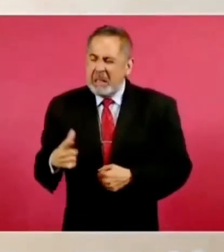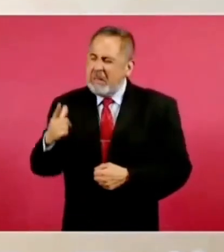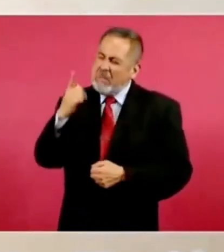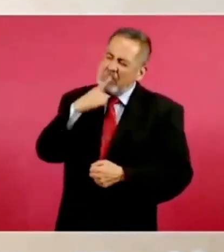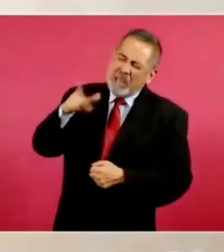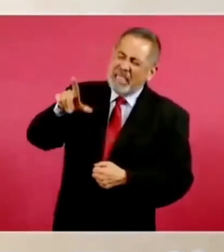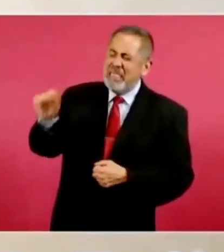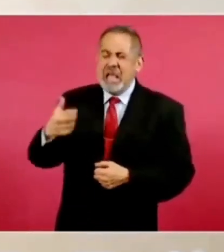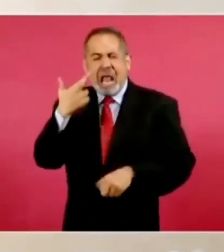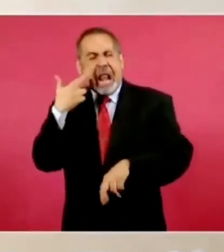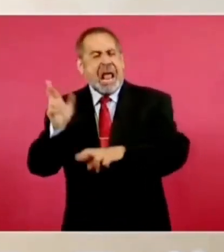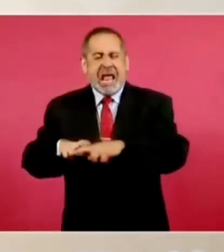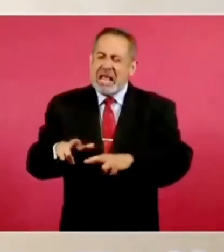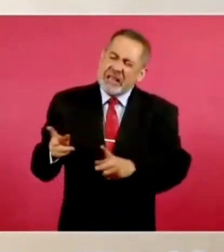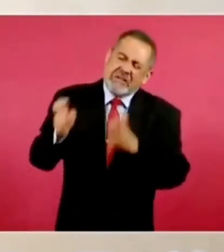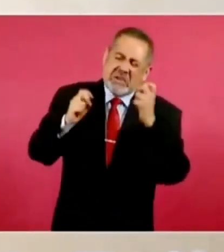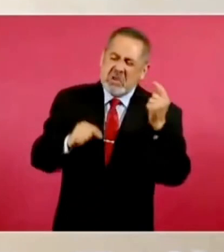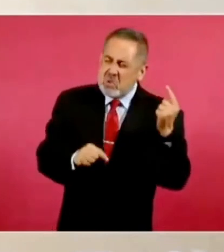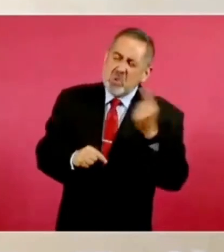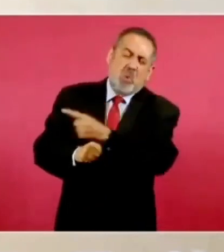malditísimo ladrón,